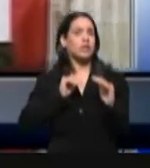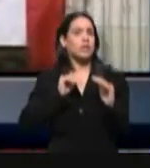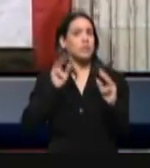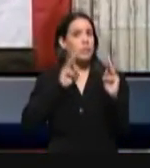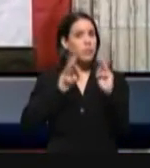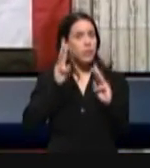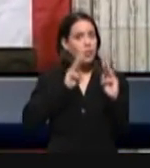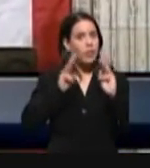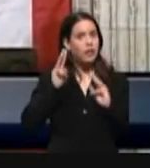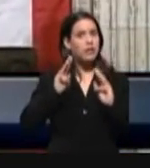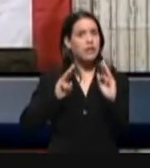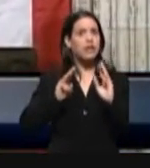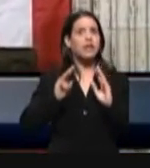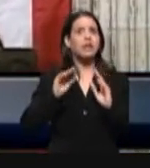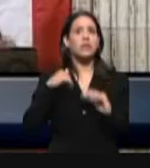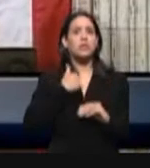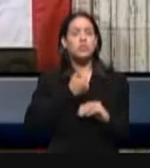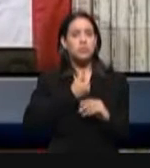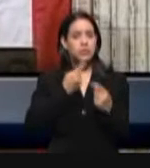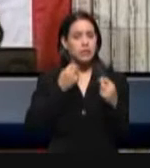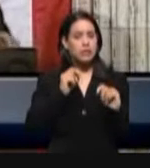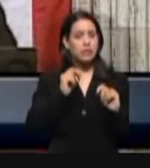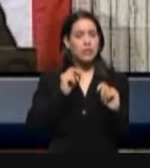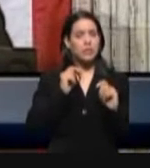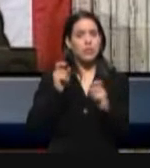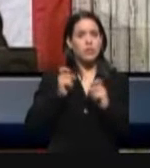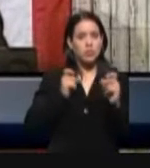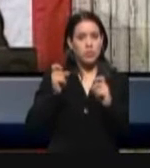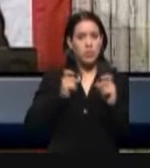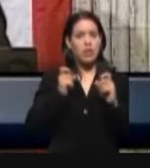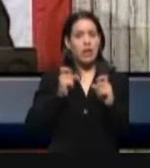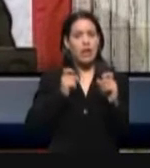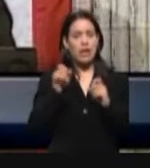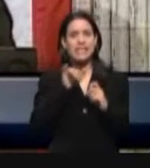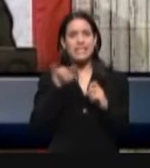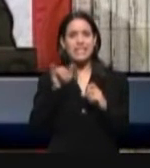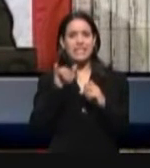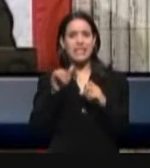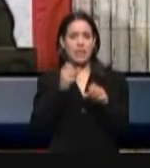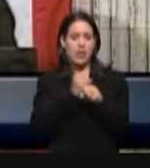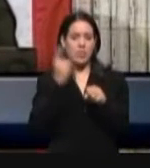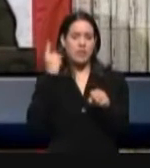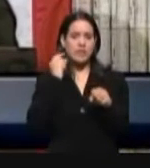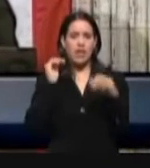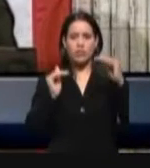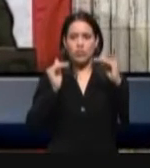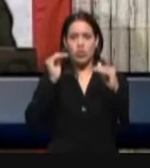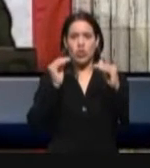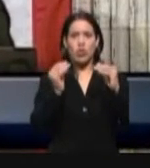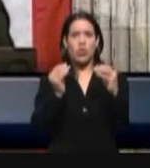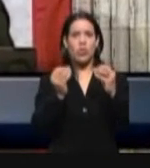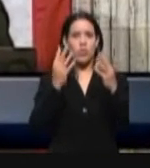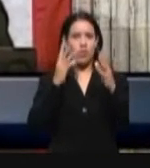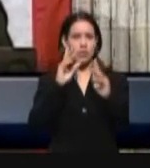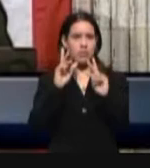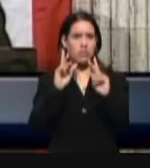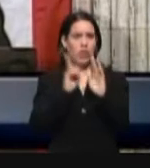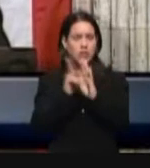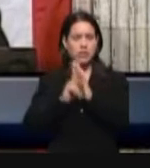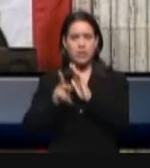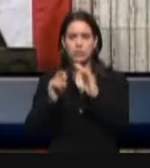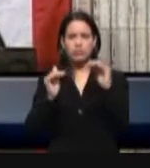con el número al día de hoy prácticamente igual al del año pasado a esta fecha. Este año crearemos el